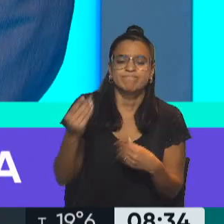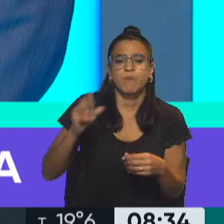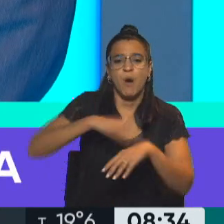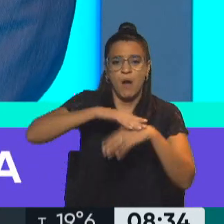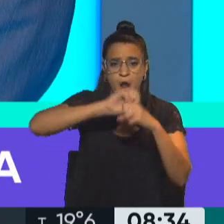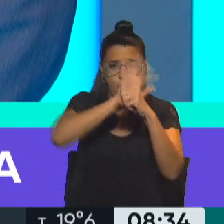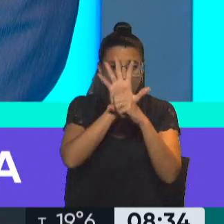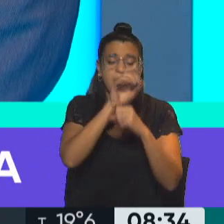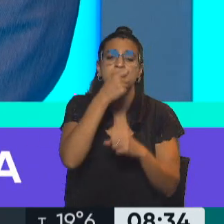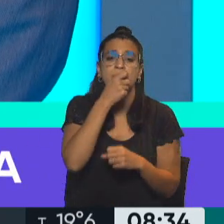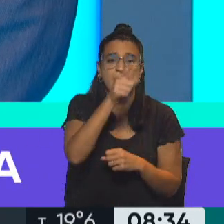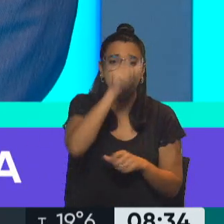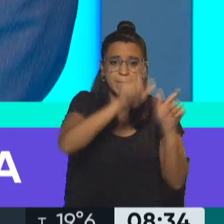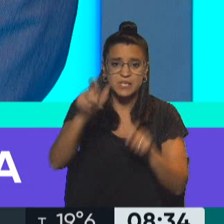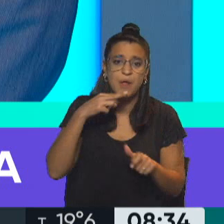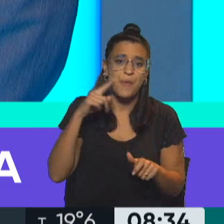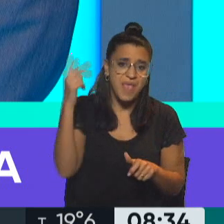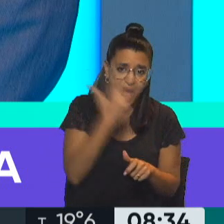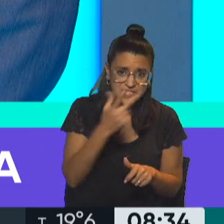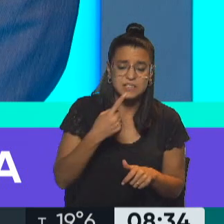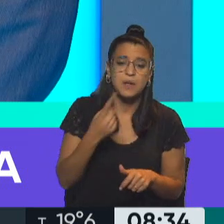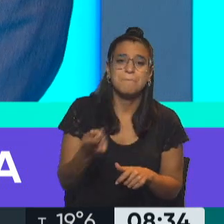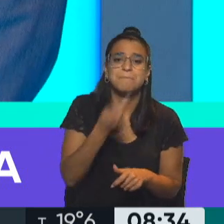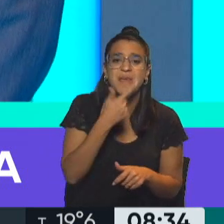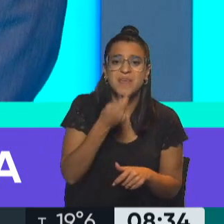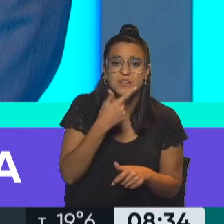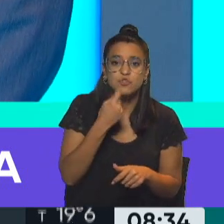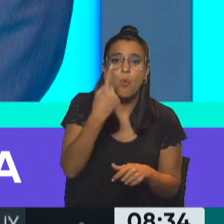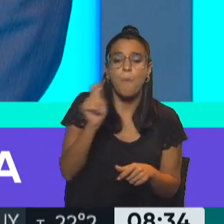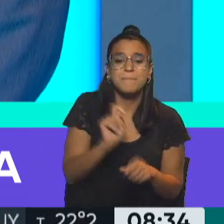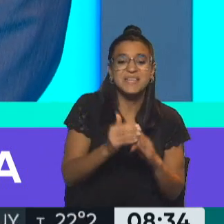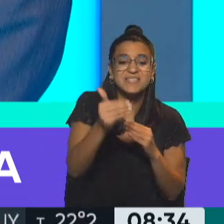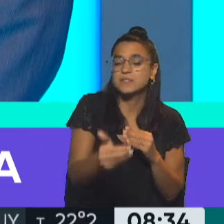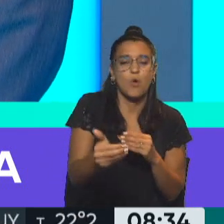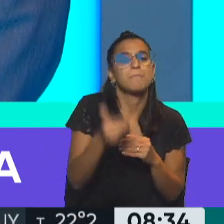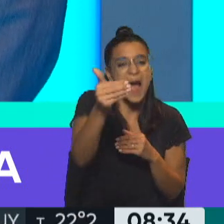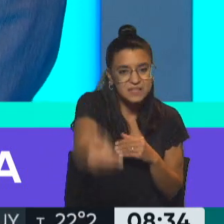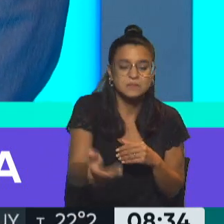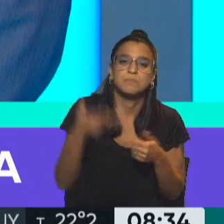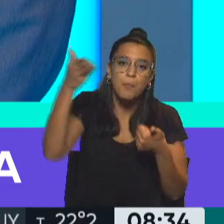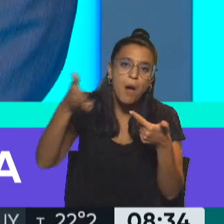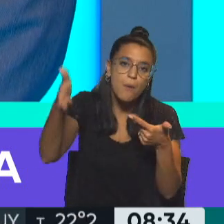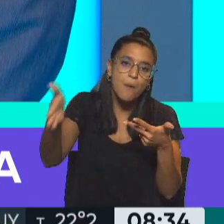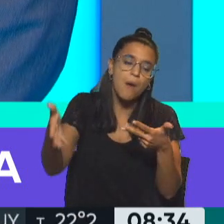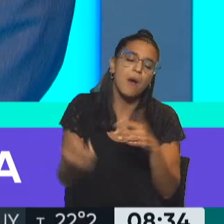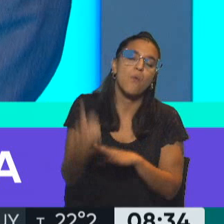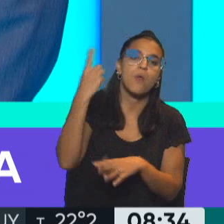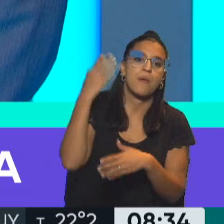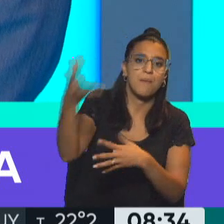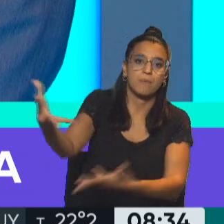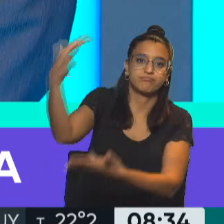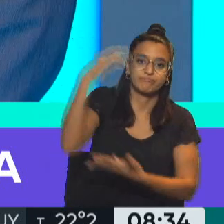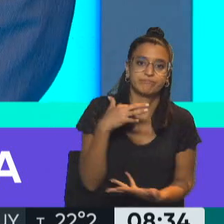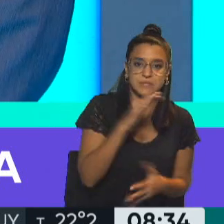por ejemplo que las personas con vida se puedan recibir medicación para más de un mes y no todos los meses al hospital esto se hizo en el momento